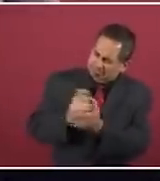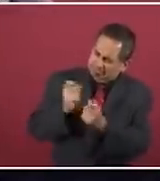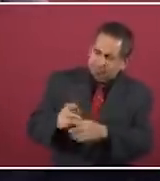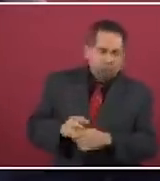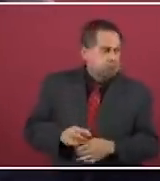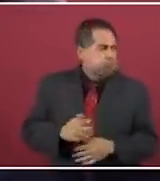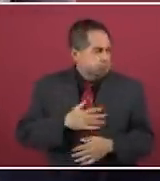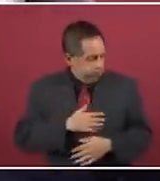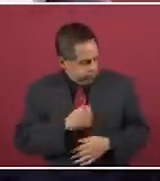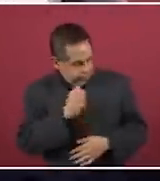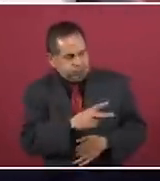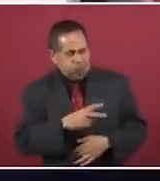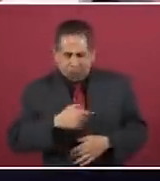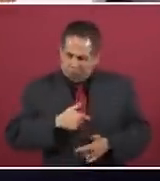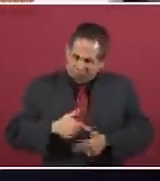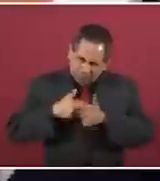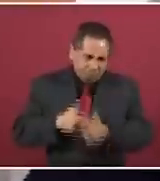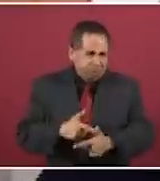digo,